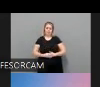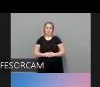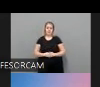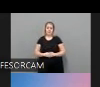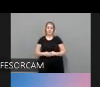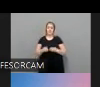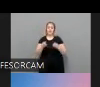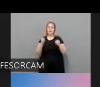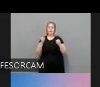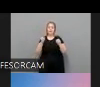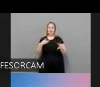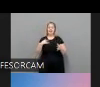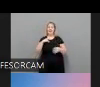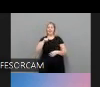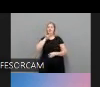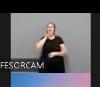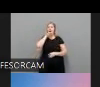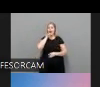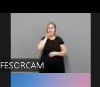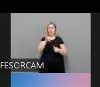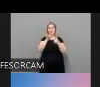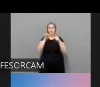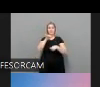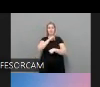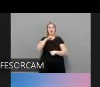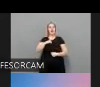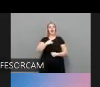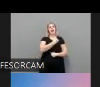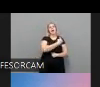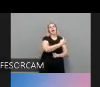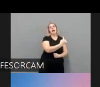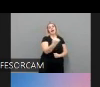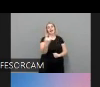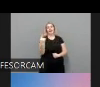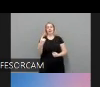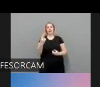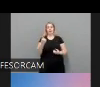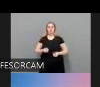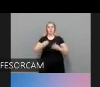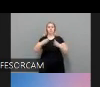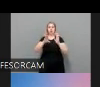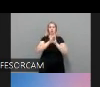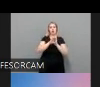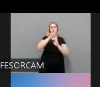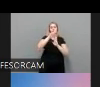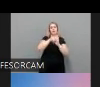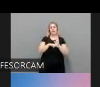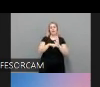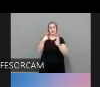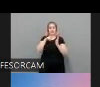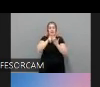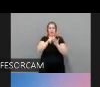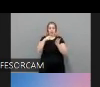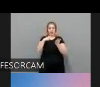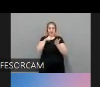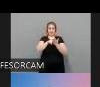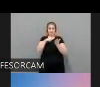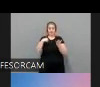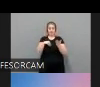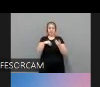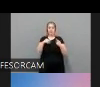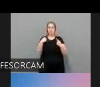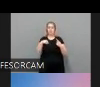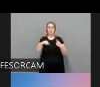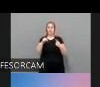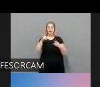Bueno, esto es el habla, la forma particular con la que cada persona utiliza los códigos y las reglas de una misma lengua. Y en ella, como dice Susan